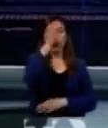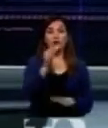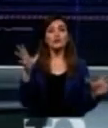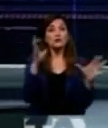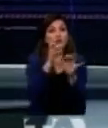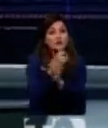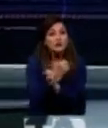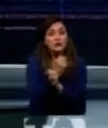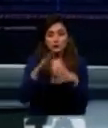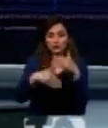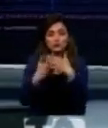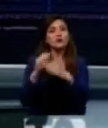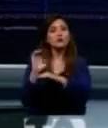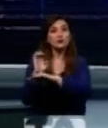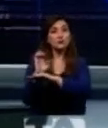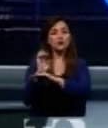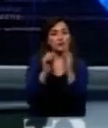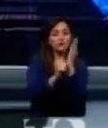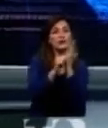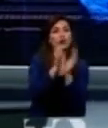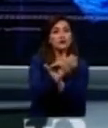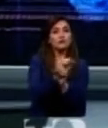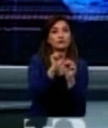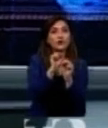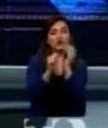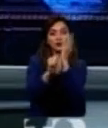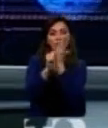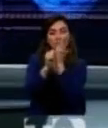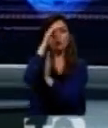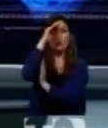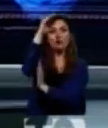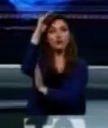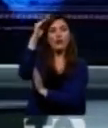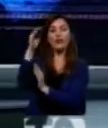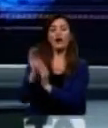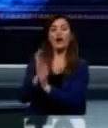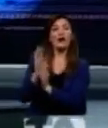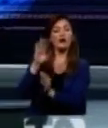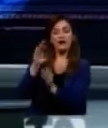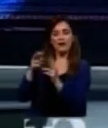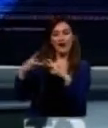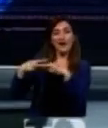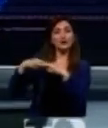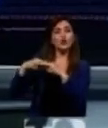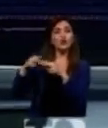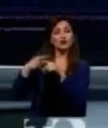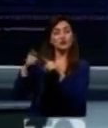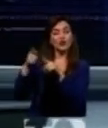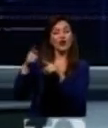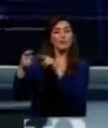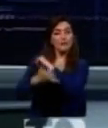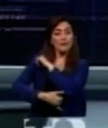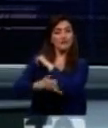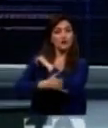Buenas noches, amigos en todo el país. Los ministros de Defensa, del Interior y de Relaciones Exteriores de Ecuador se reunieron con la canciller